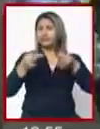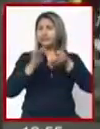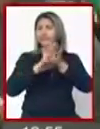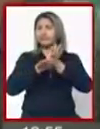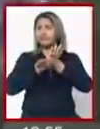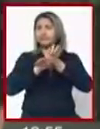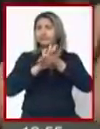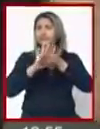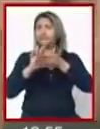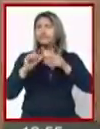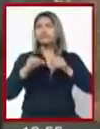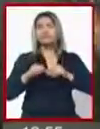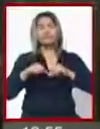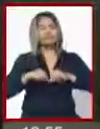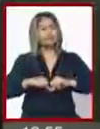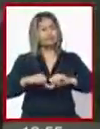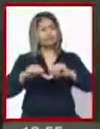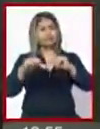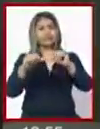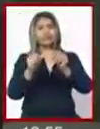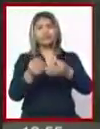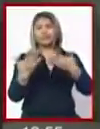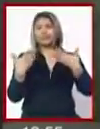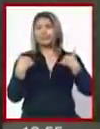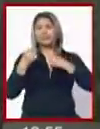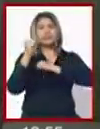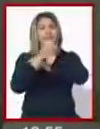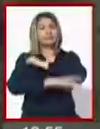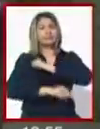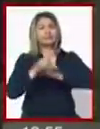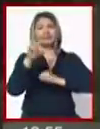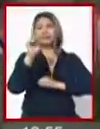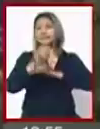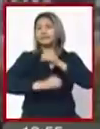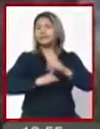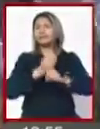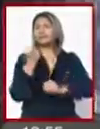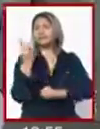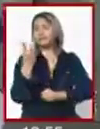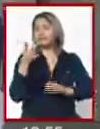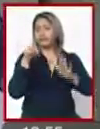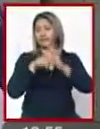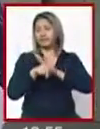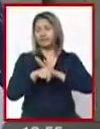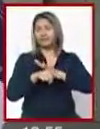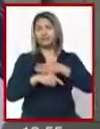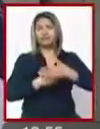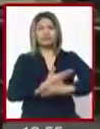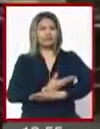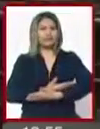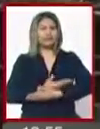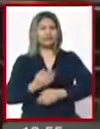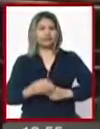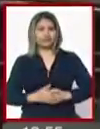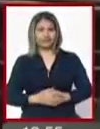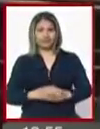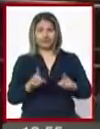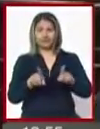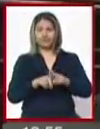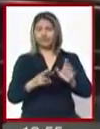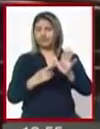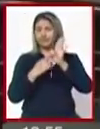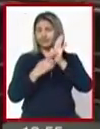injusticia, vamos a seguir hasta el final, que se pueda lograr una sentencia de 30 años, porque es doble, ¿no? Feminicidio e infanticidio. Por otro lado,